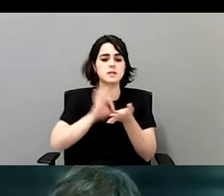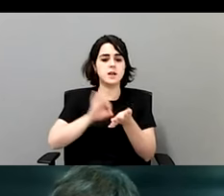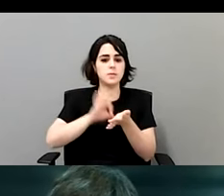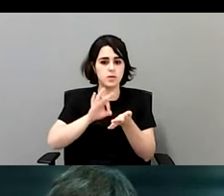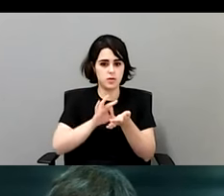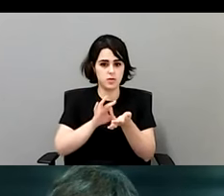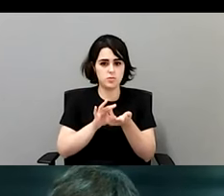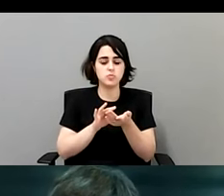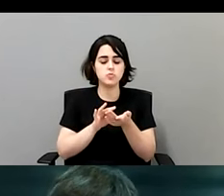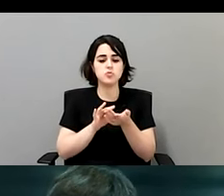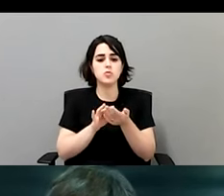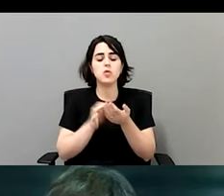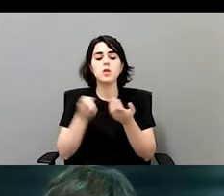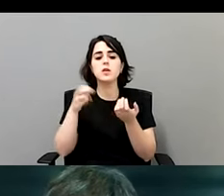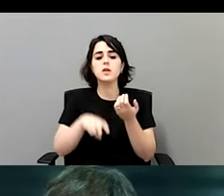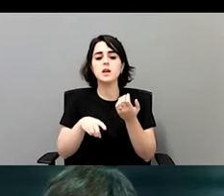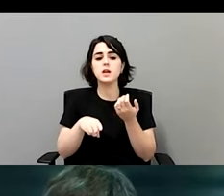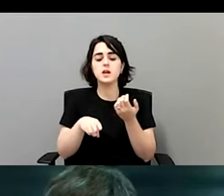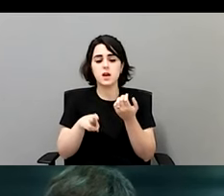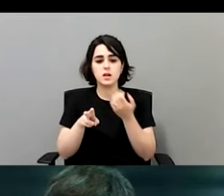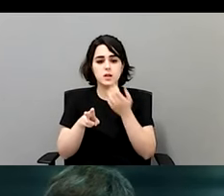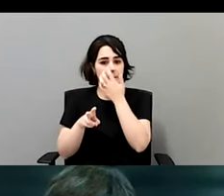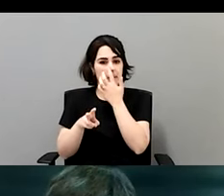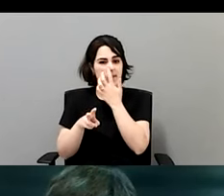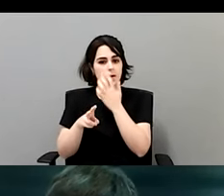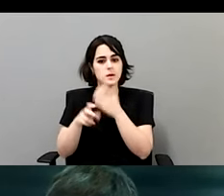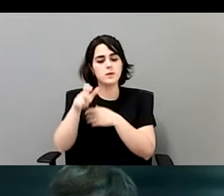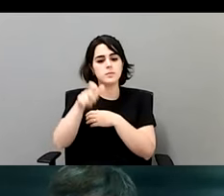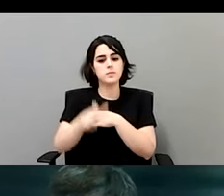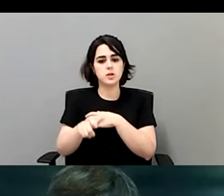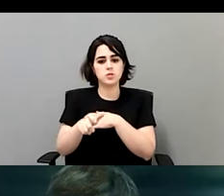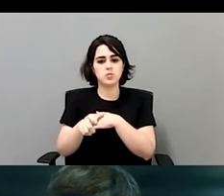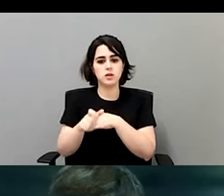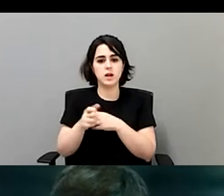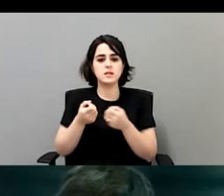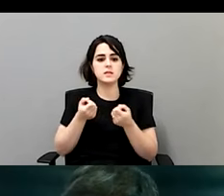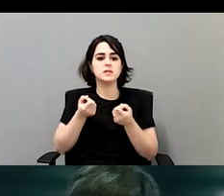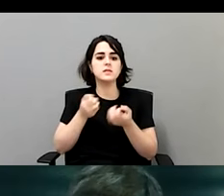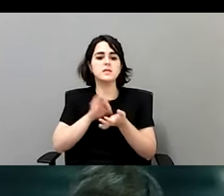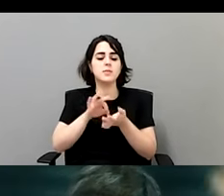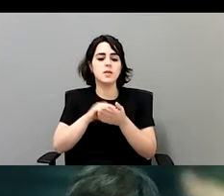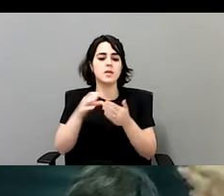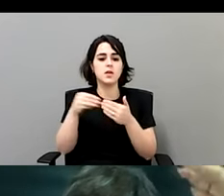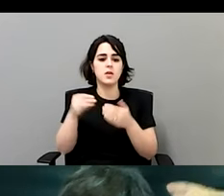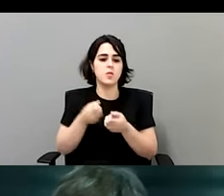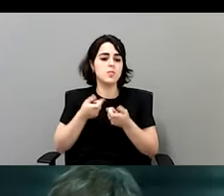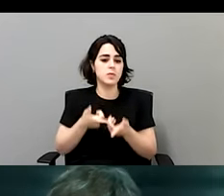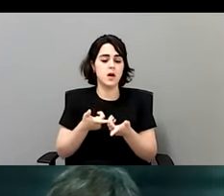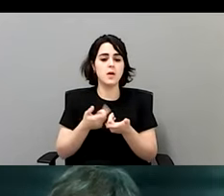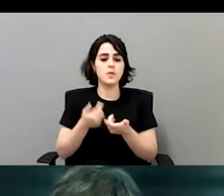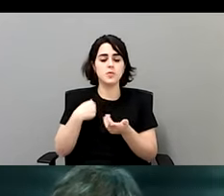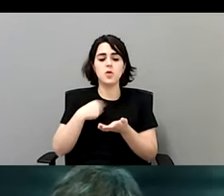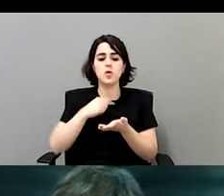usuaria y la persona que prestará la asistencia personal. Un modelo de contrato que yo me bajé